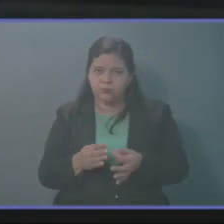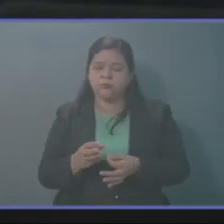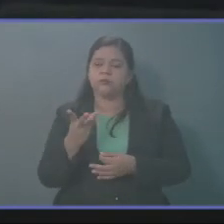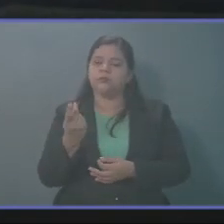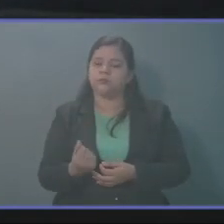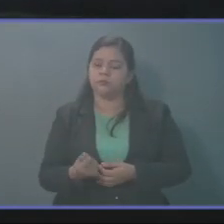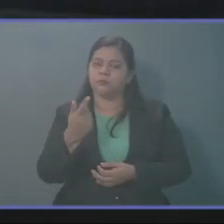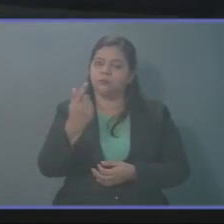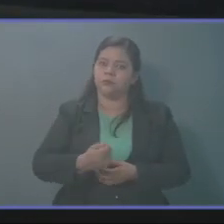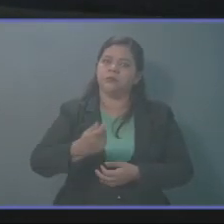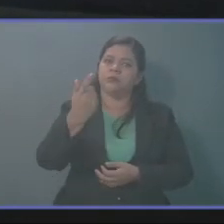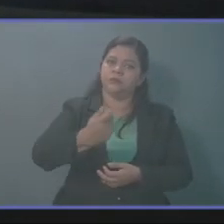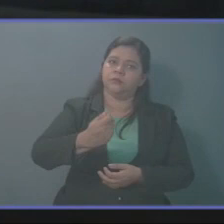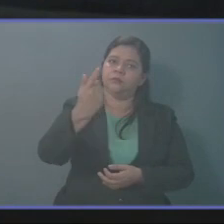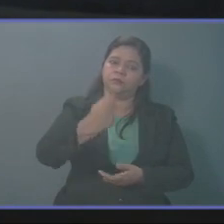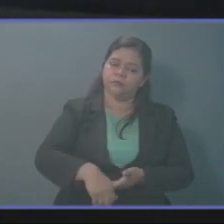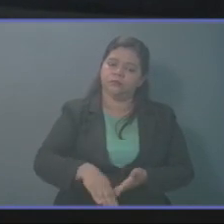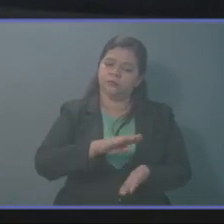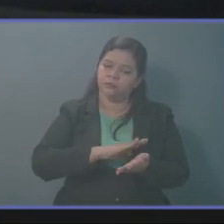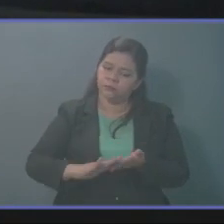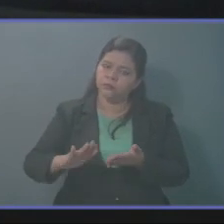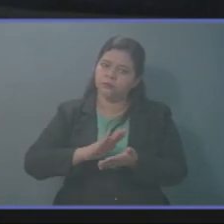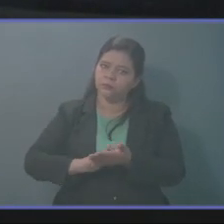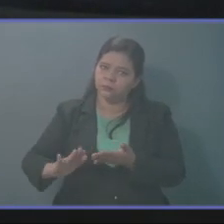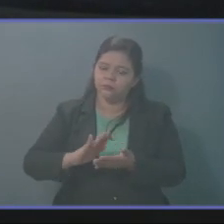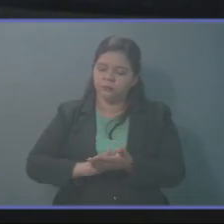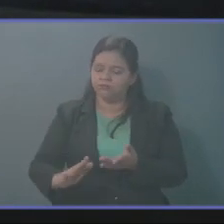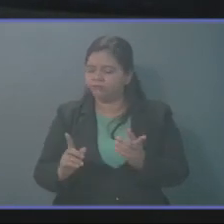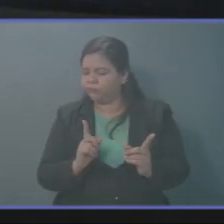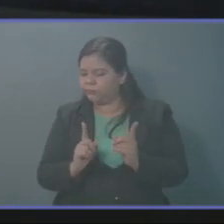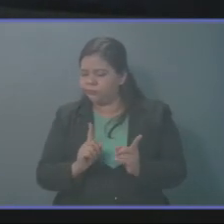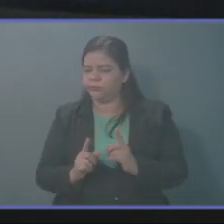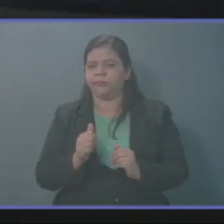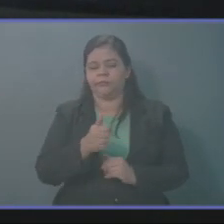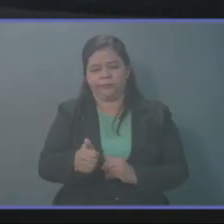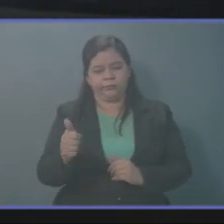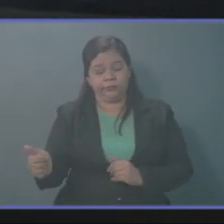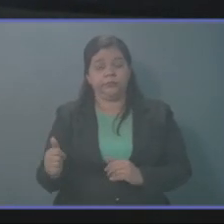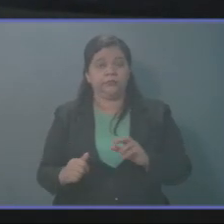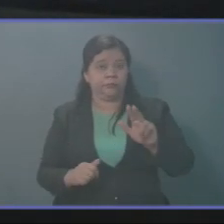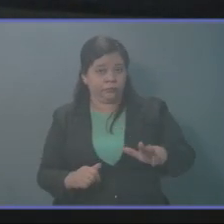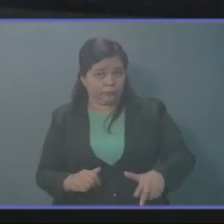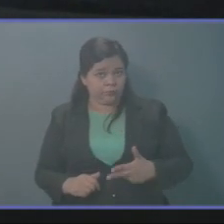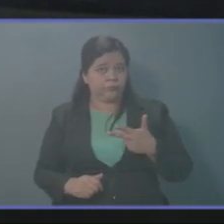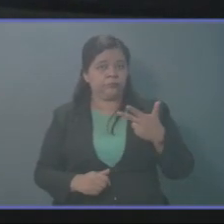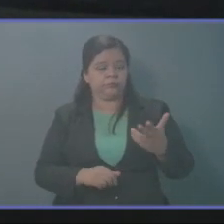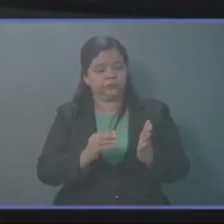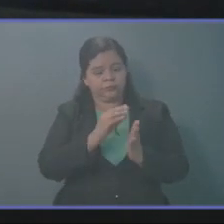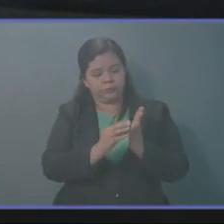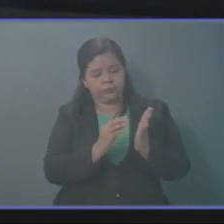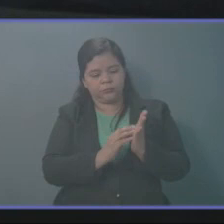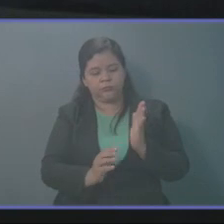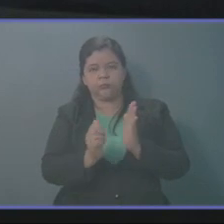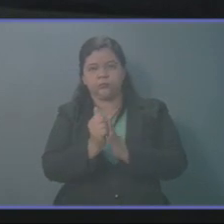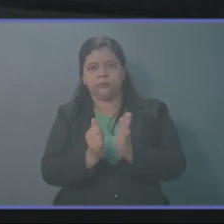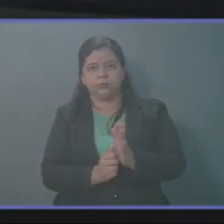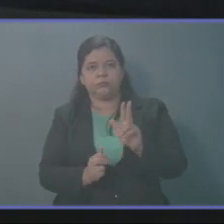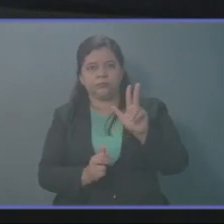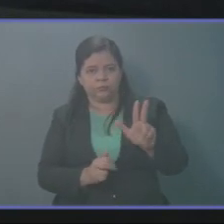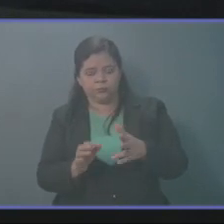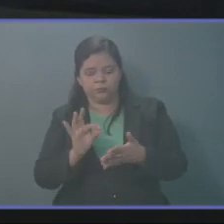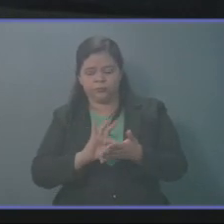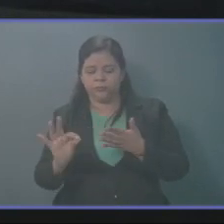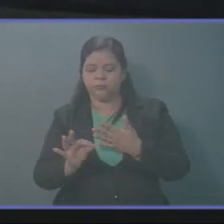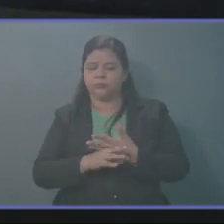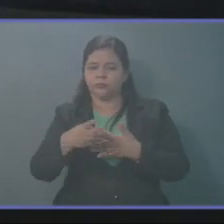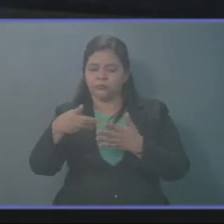reestructuración de ellas según sea el caso. Y finalmente agregar un tercer inciso al artículo 3 del proyecto de decreto,